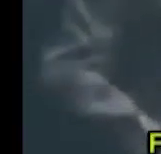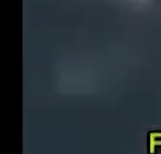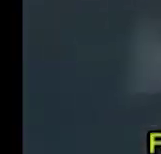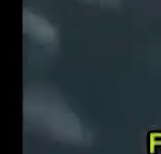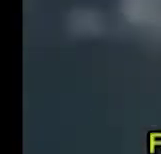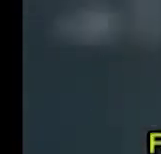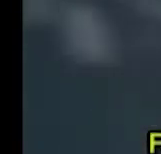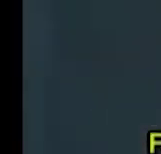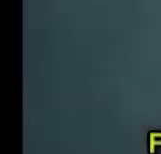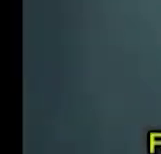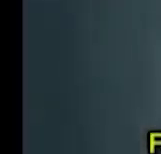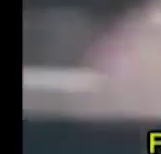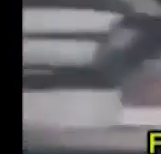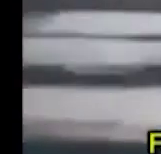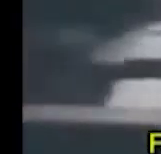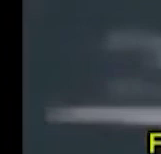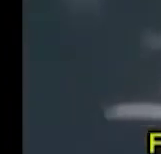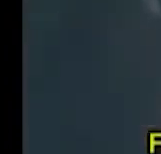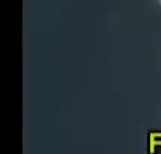Señor presidente,